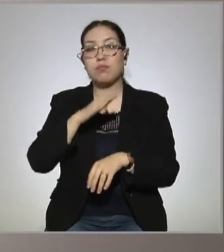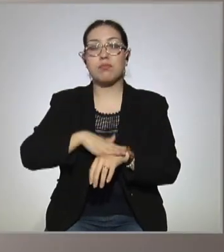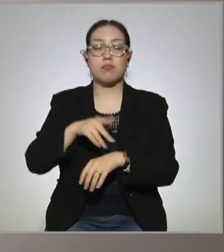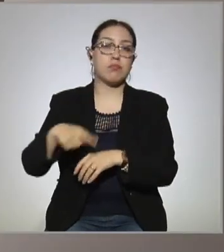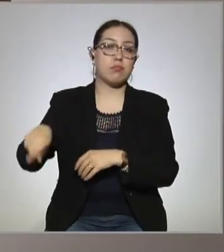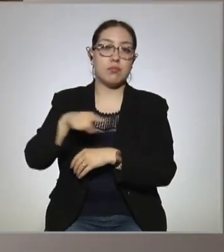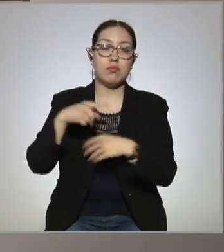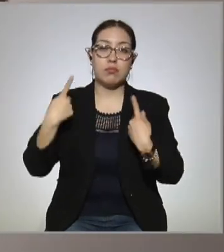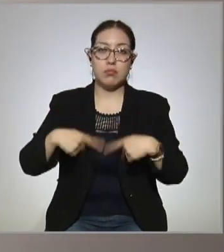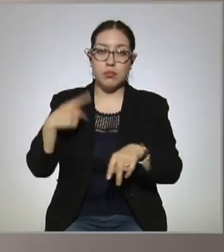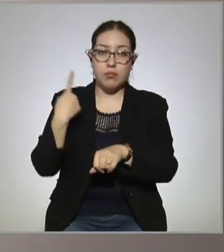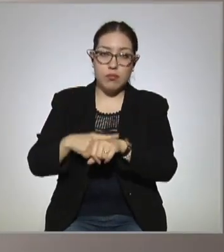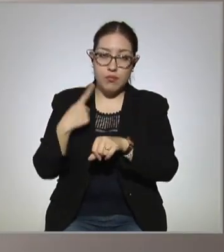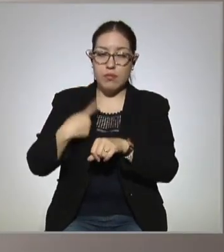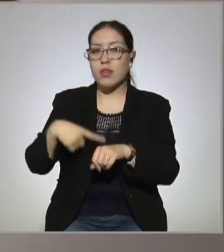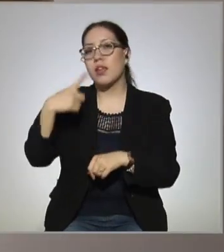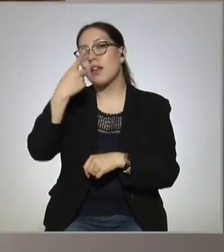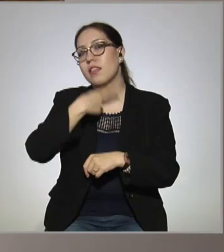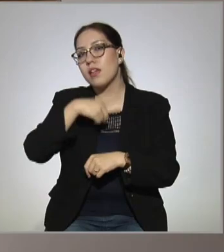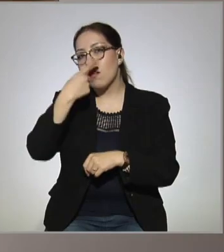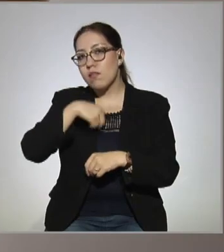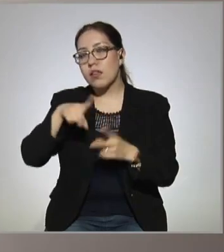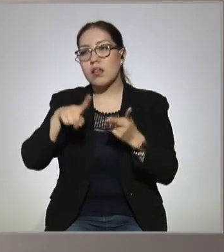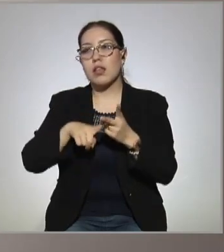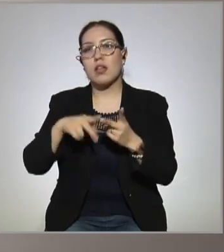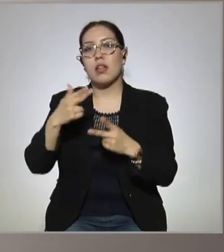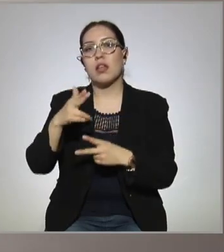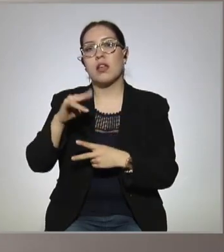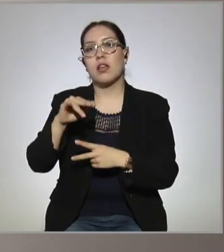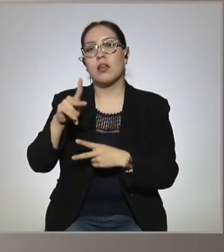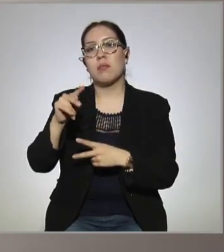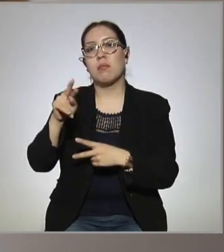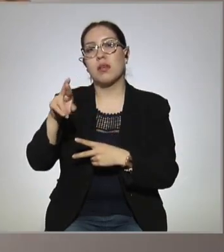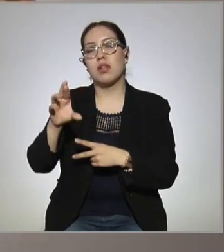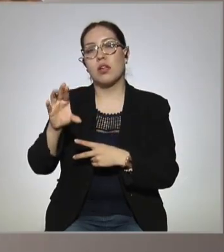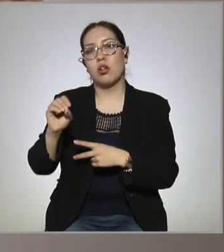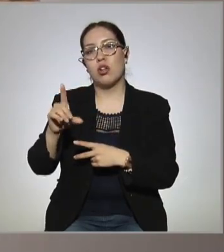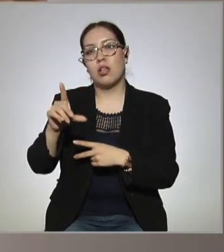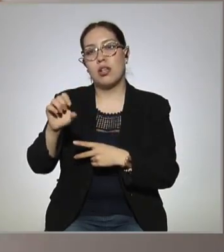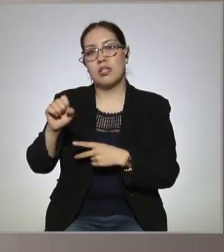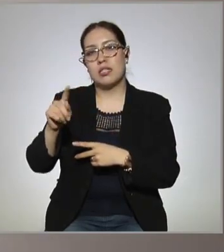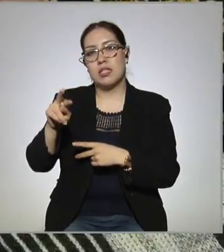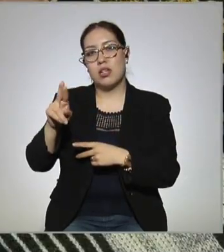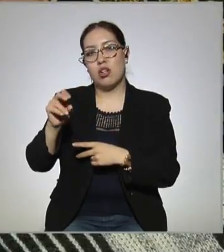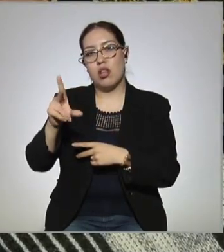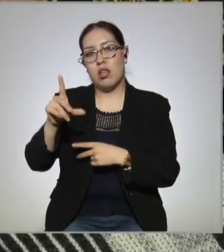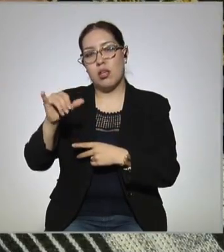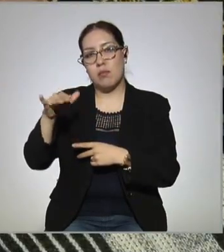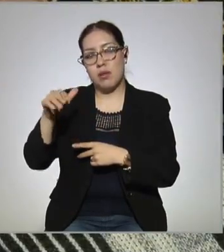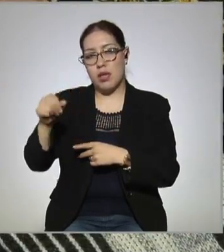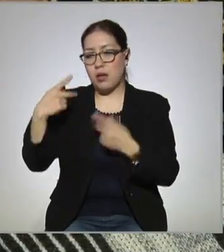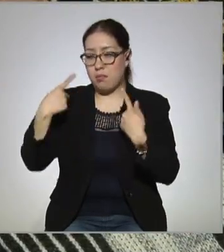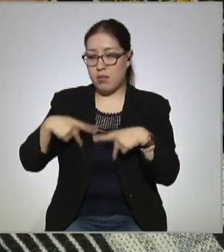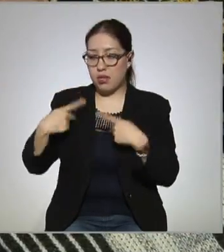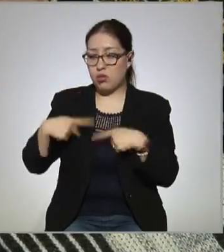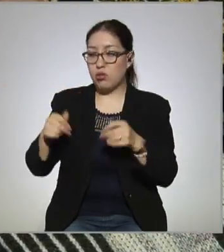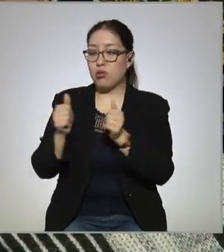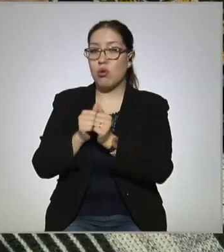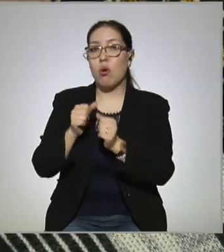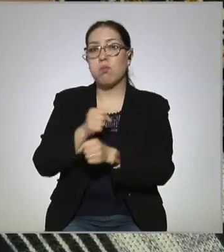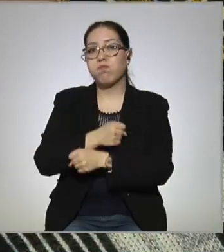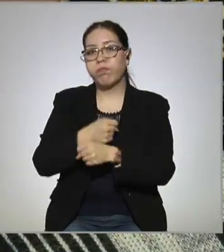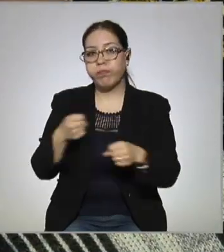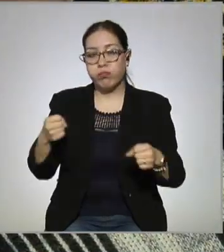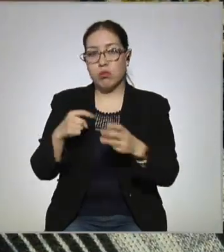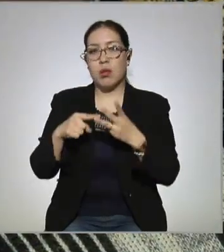enfermedad crónica como diabetes, como hipercolesterolemia, pacientes con obesidad, pacientes que están con alguna